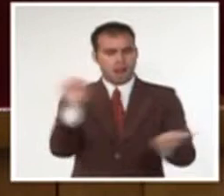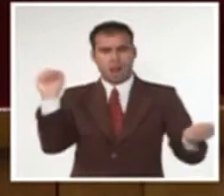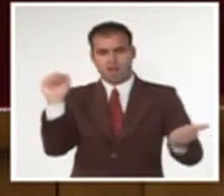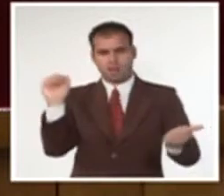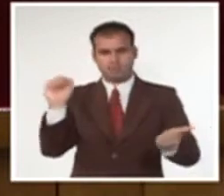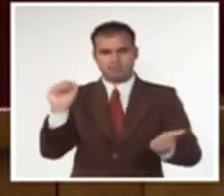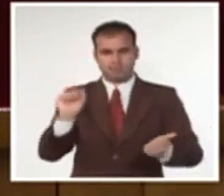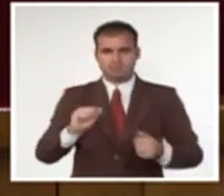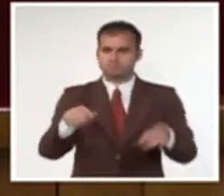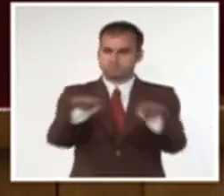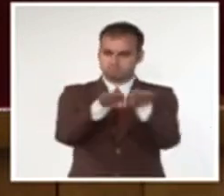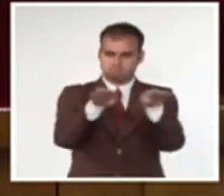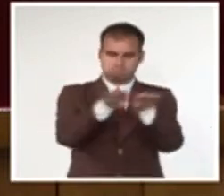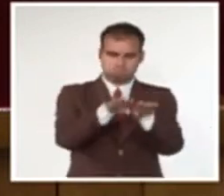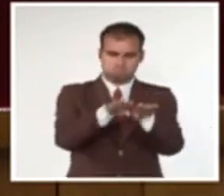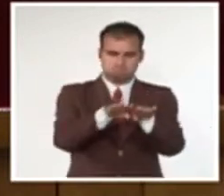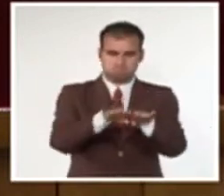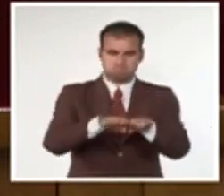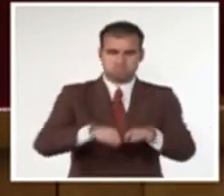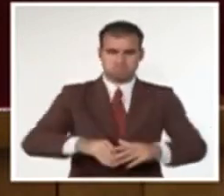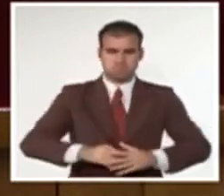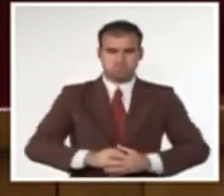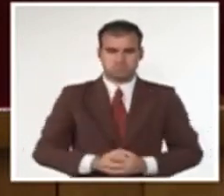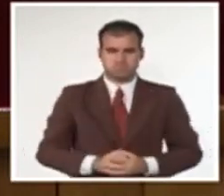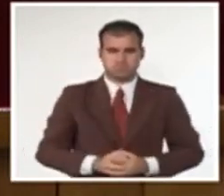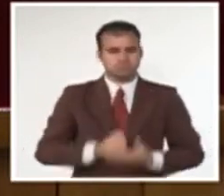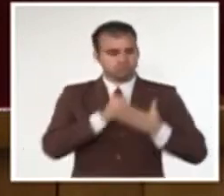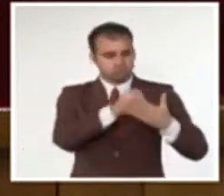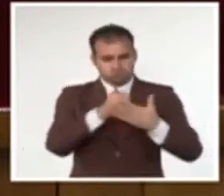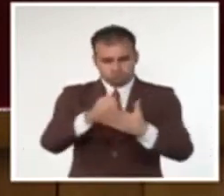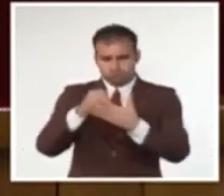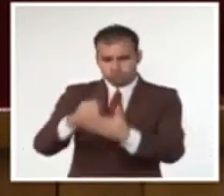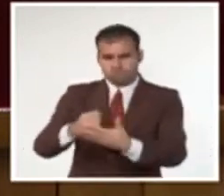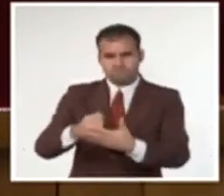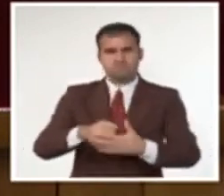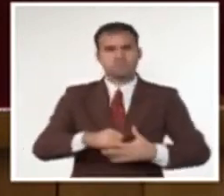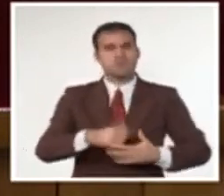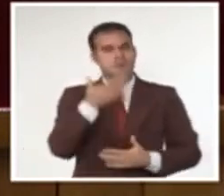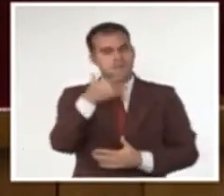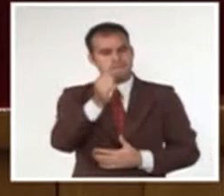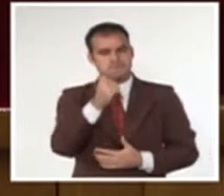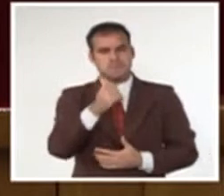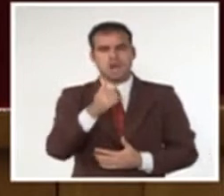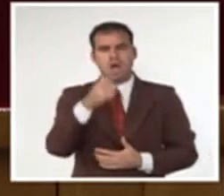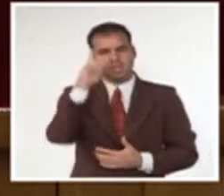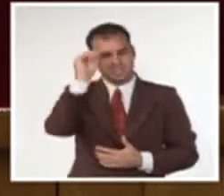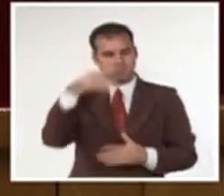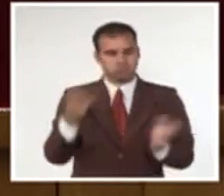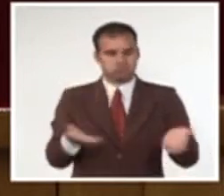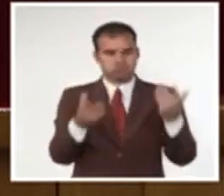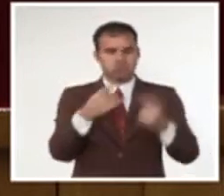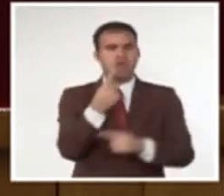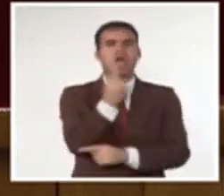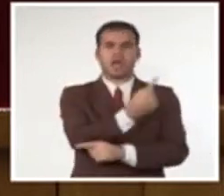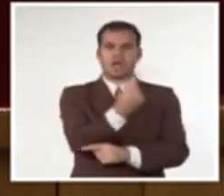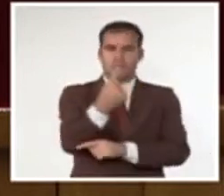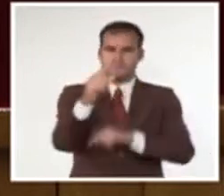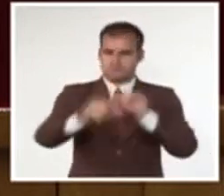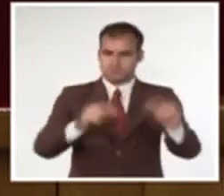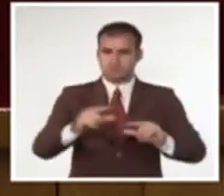la equidad, la igualdad, la solidaridad, el bienestar y la prosperidad individual y